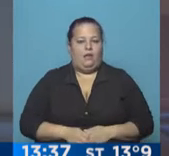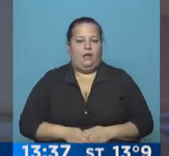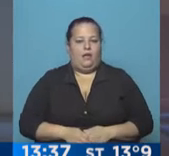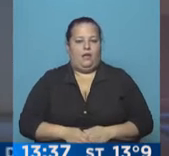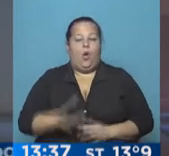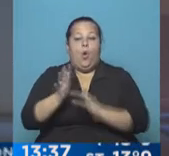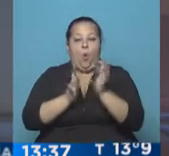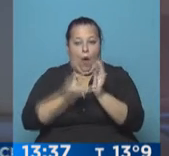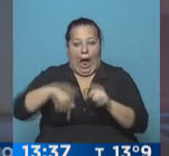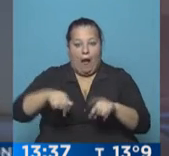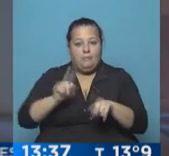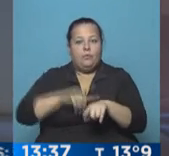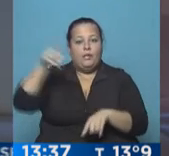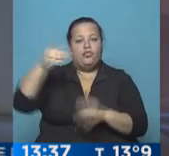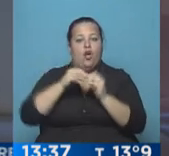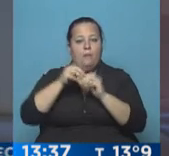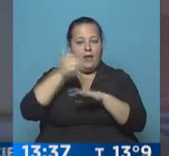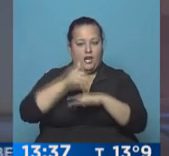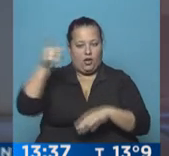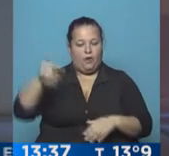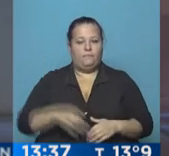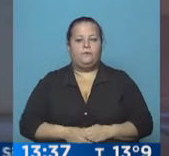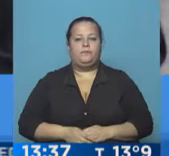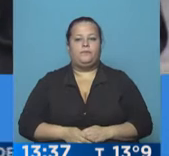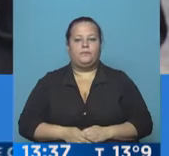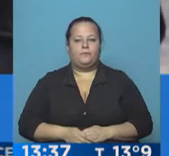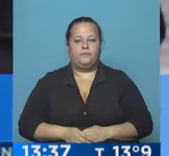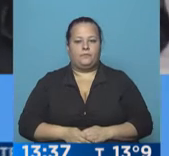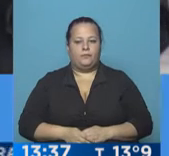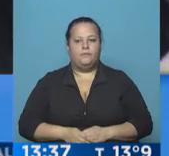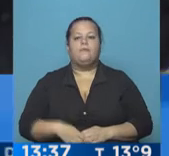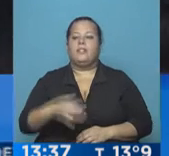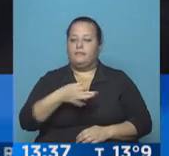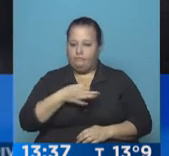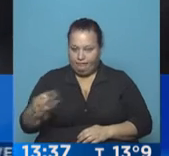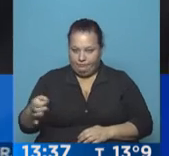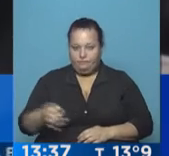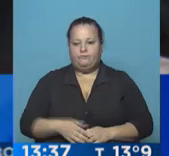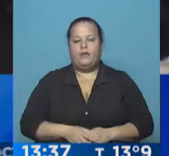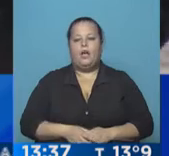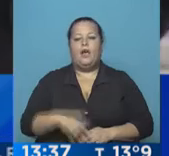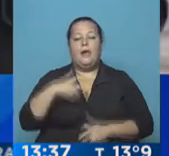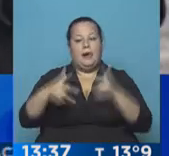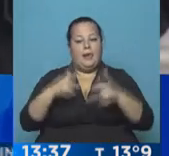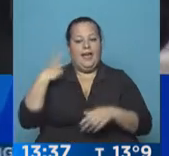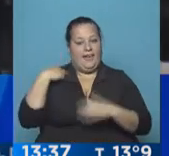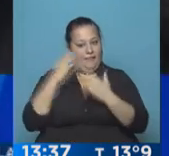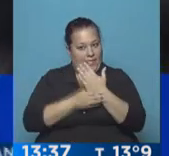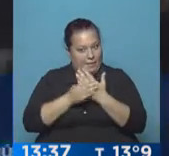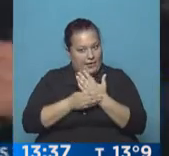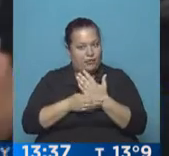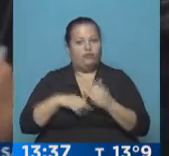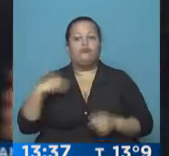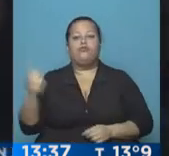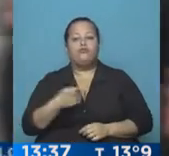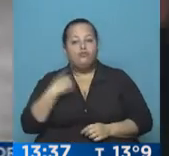los juegan en vivo félix hernando nuevamente así es alejandro puertas y como decía el jefe de gabinete nosotros